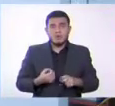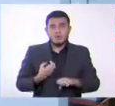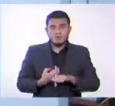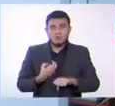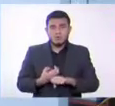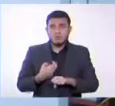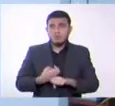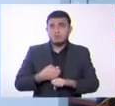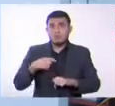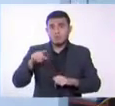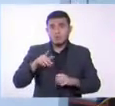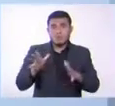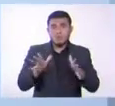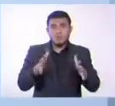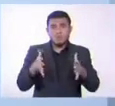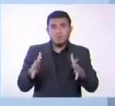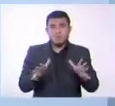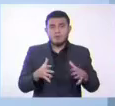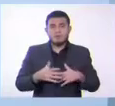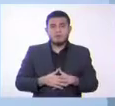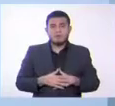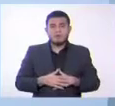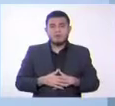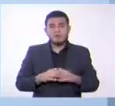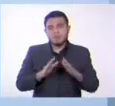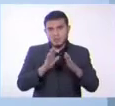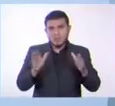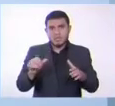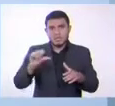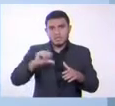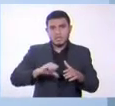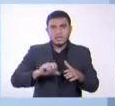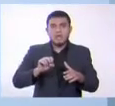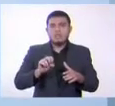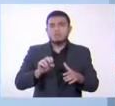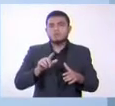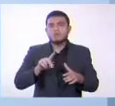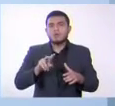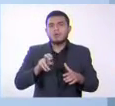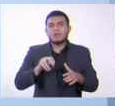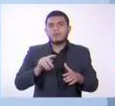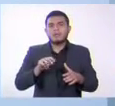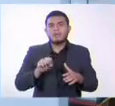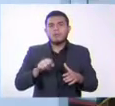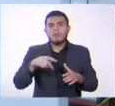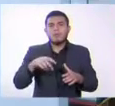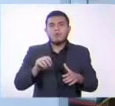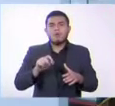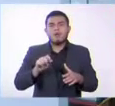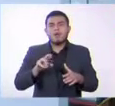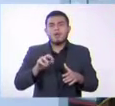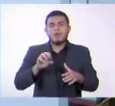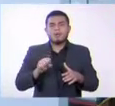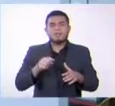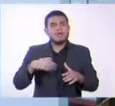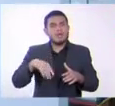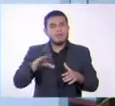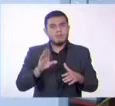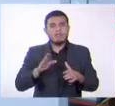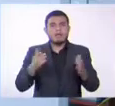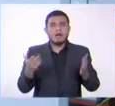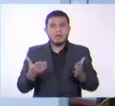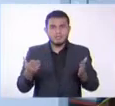ambiente. Generalmente son solubles en solventes polares. Y además